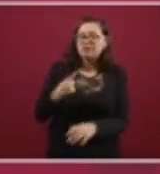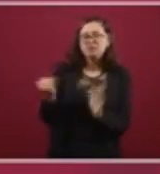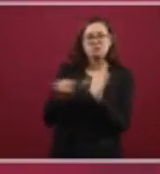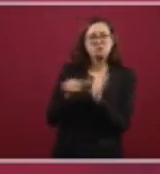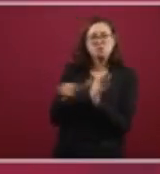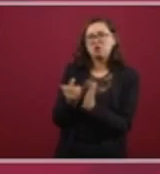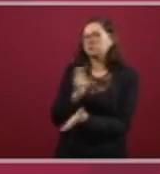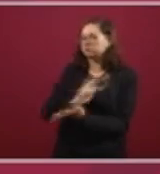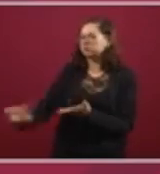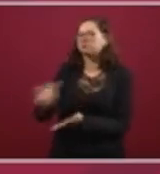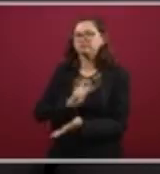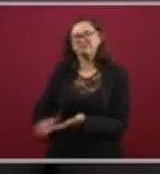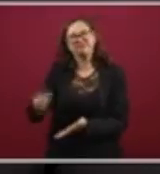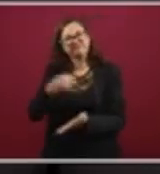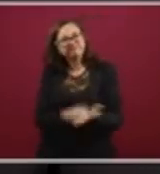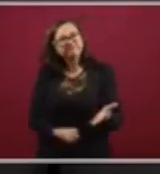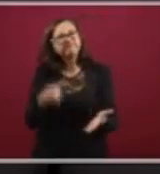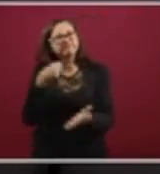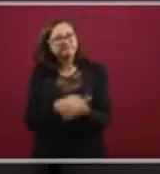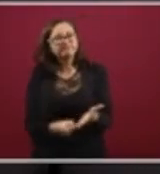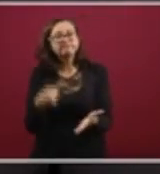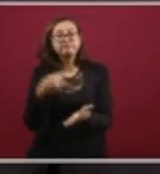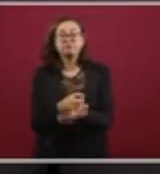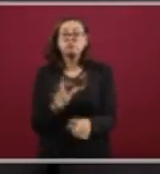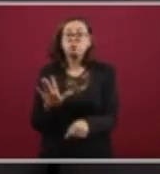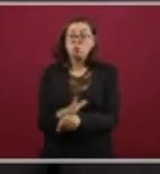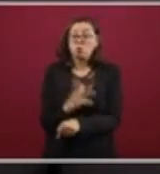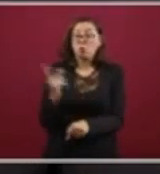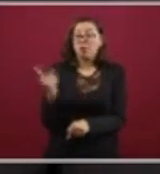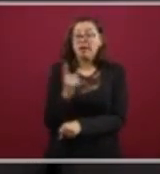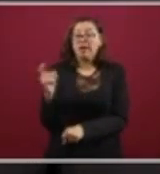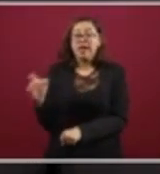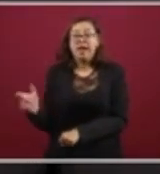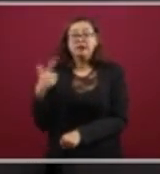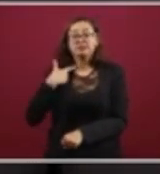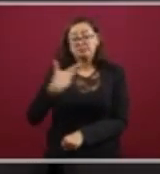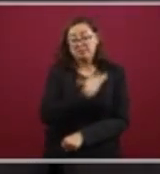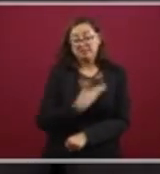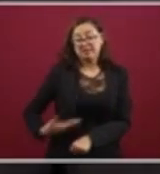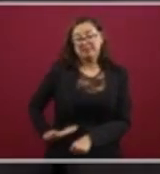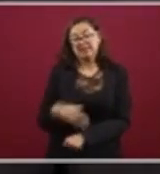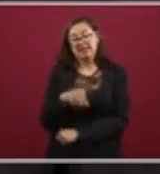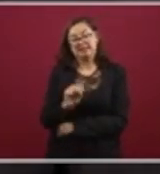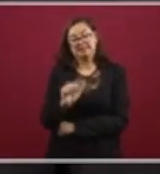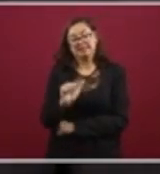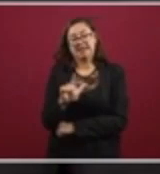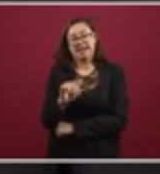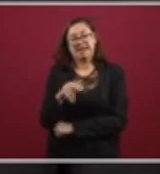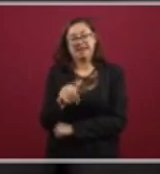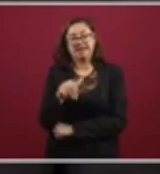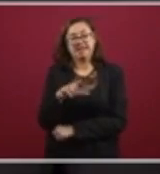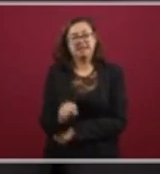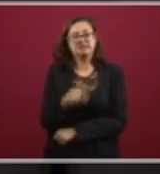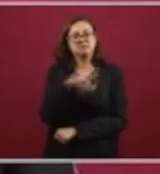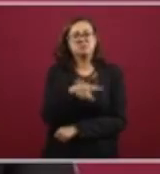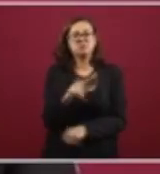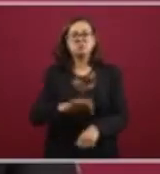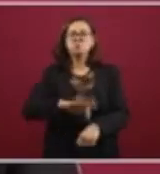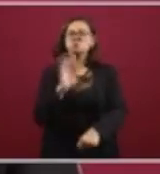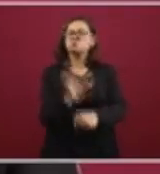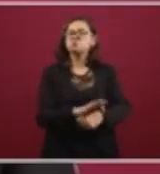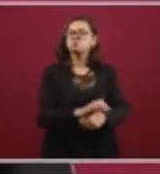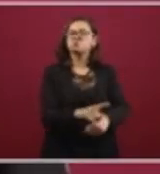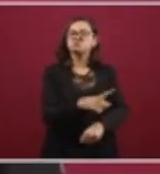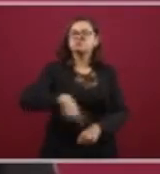Salinas se dejó exentos de pago de impuestos